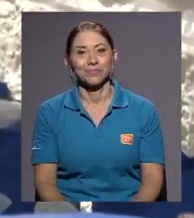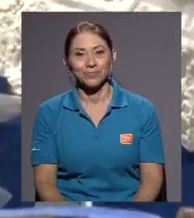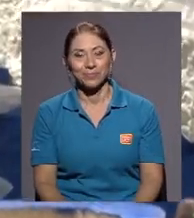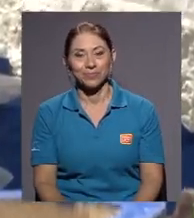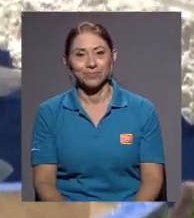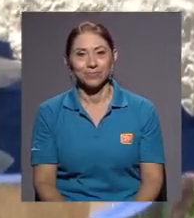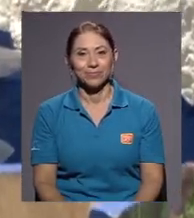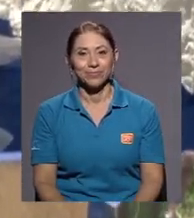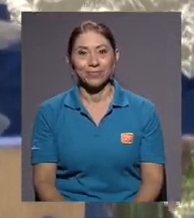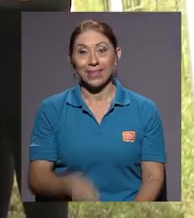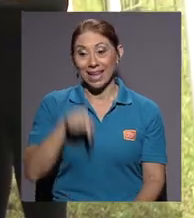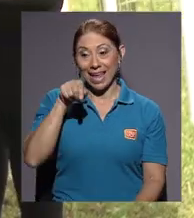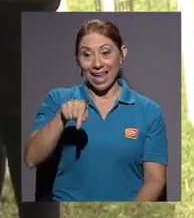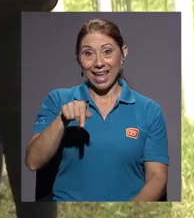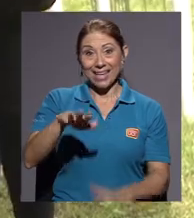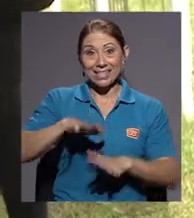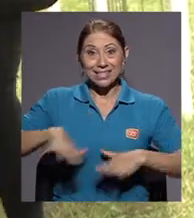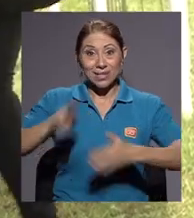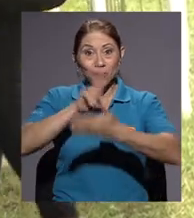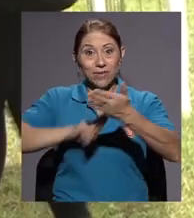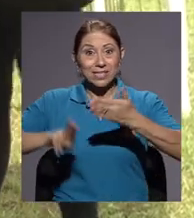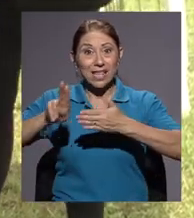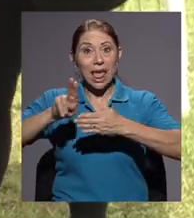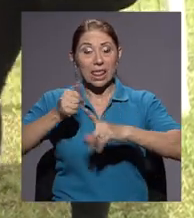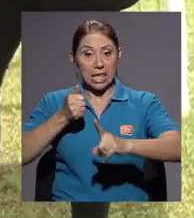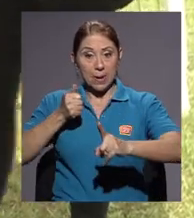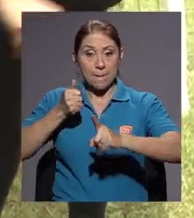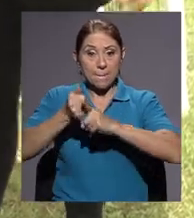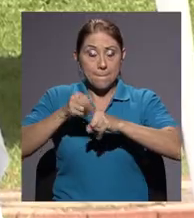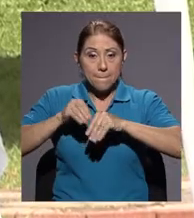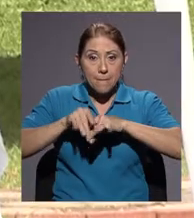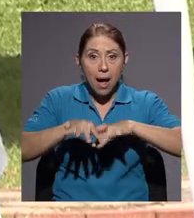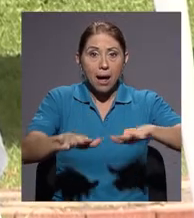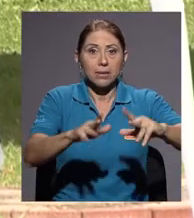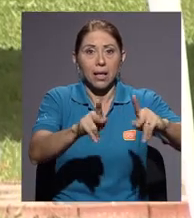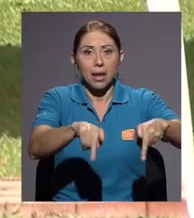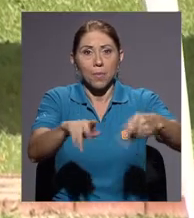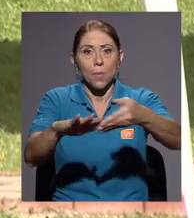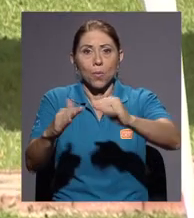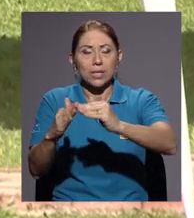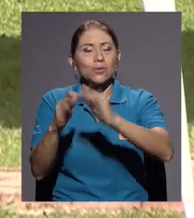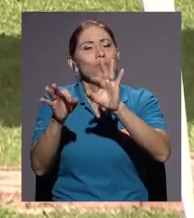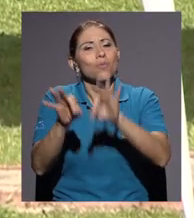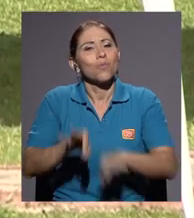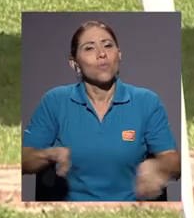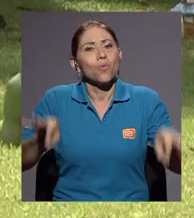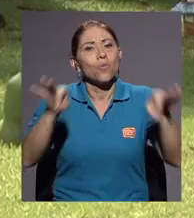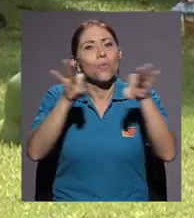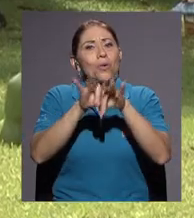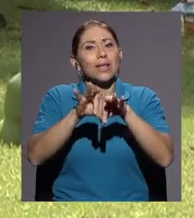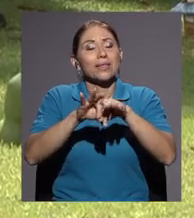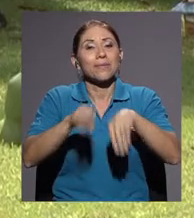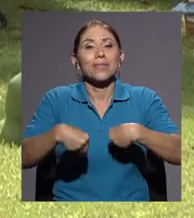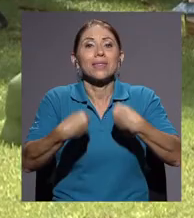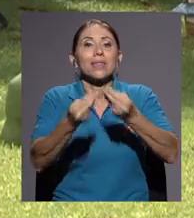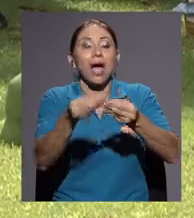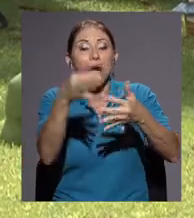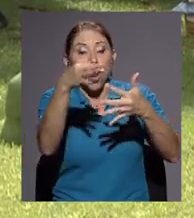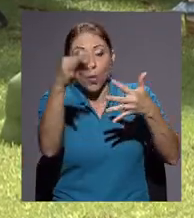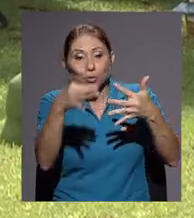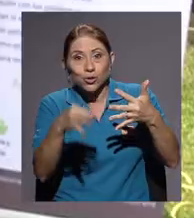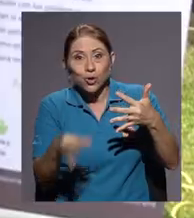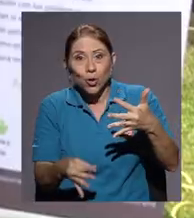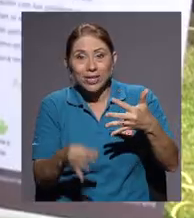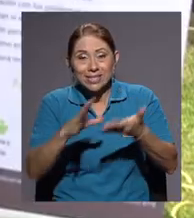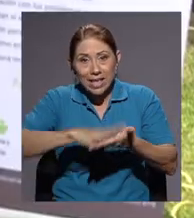El impacto de este recinto en la población de la zona ha sido determinante al ofrecerle diferentes opciones de formación profesional